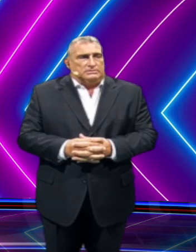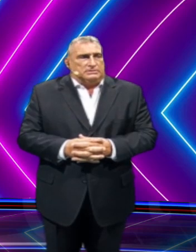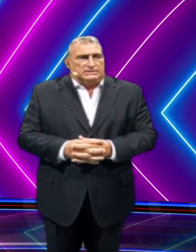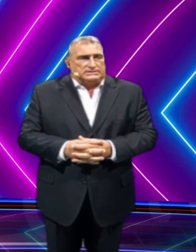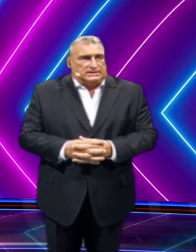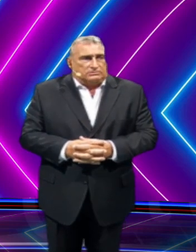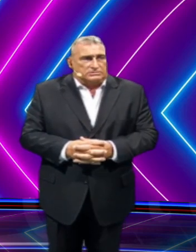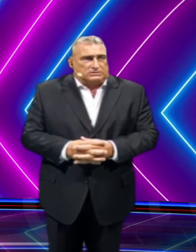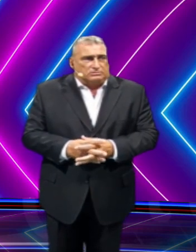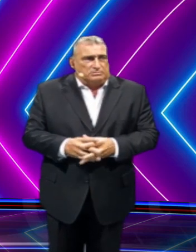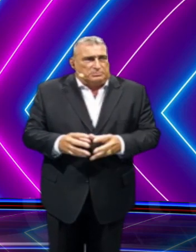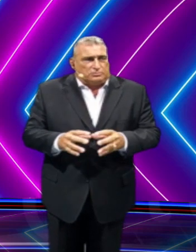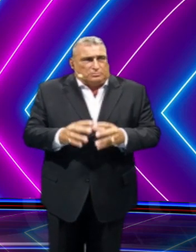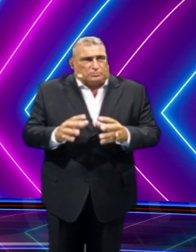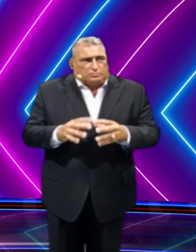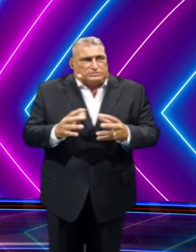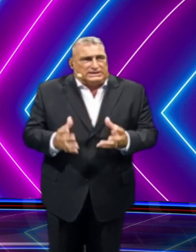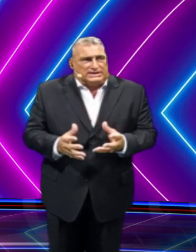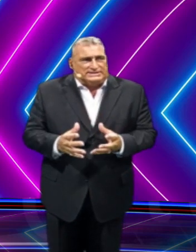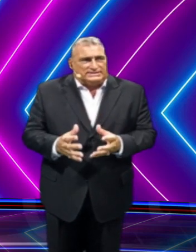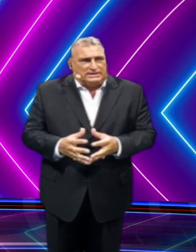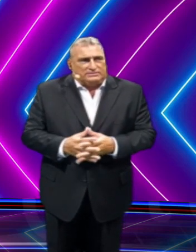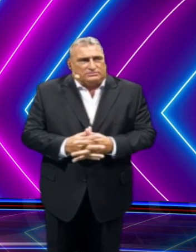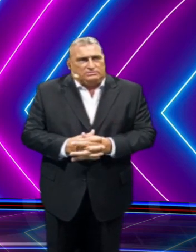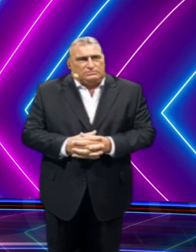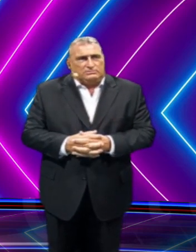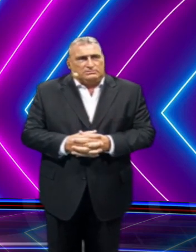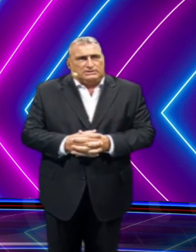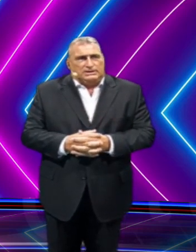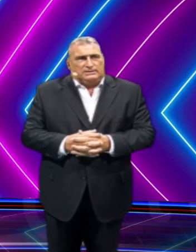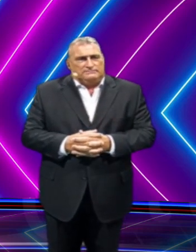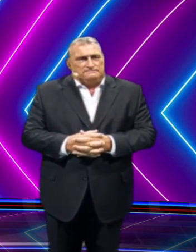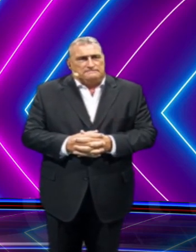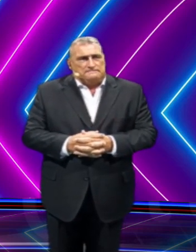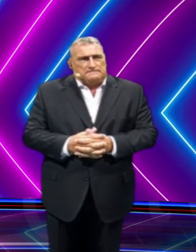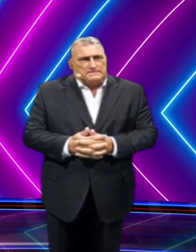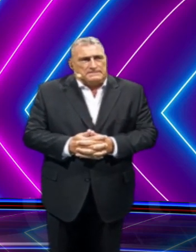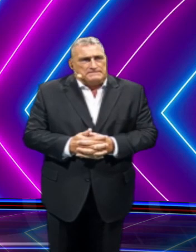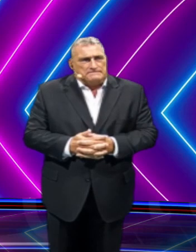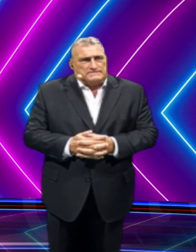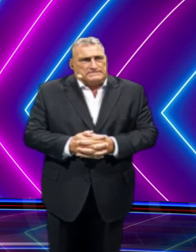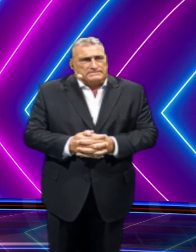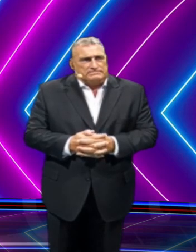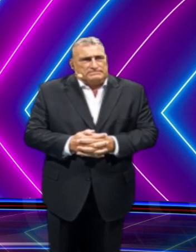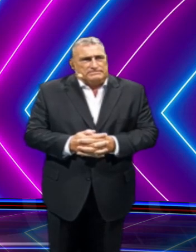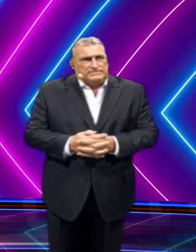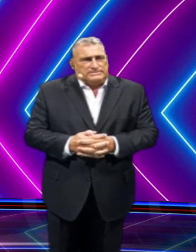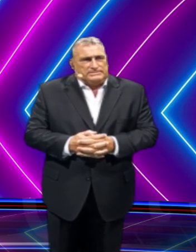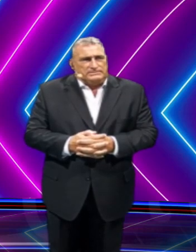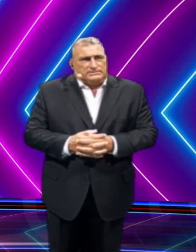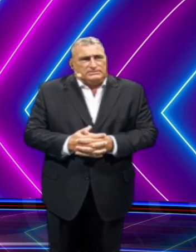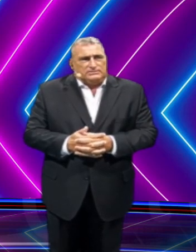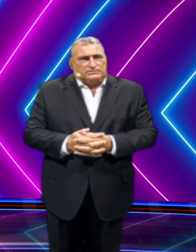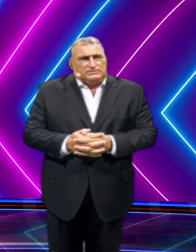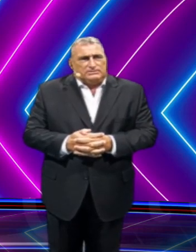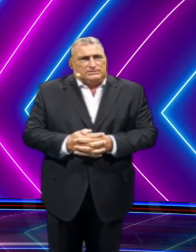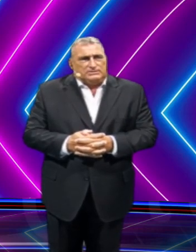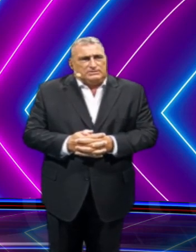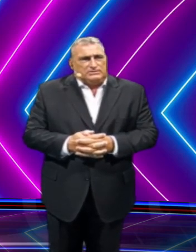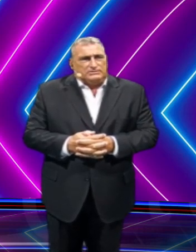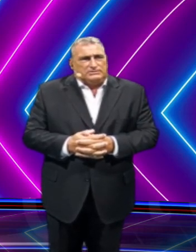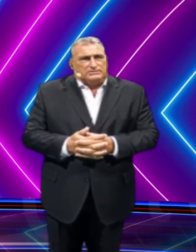y bueno, una serie de cosas. ¿Cómo se analiza esto, Carla? Bueno, a ver, no he escuchado del caso